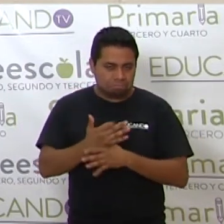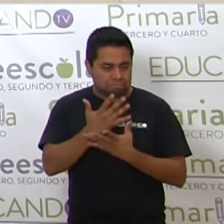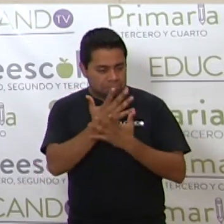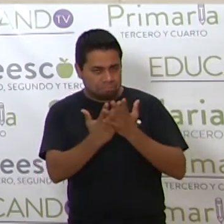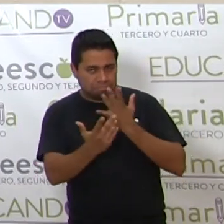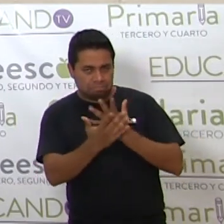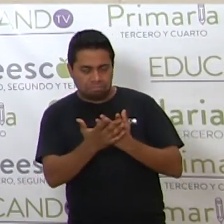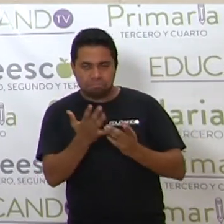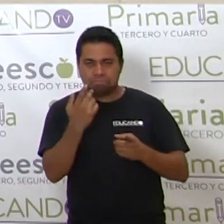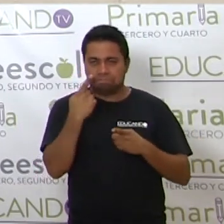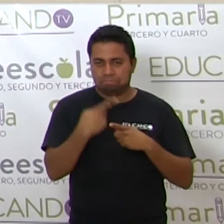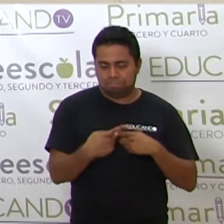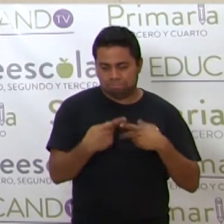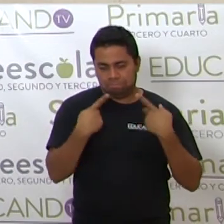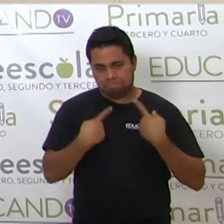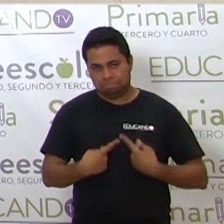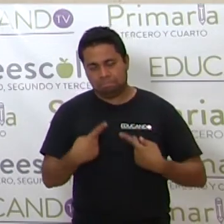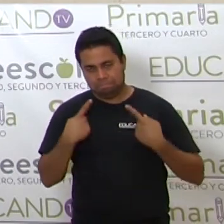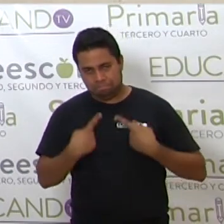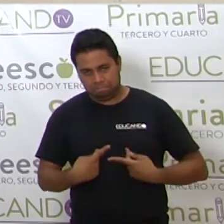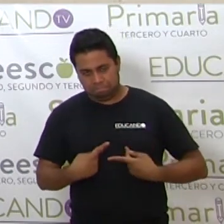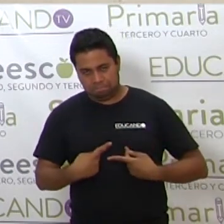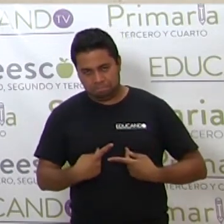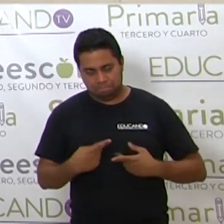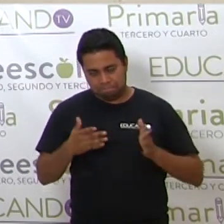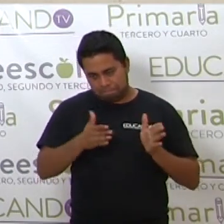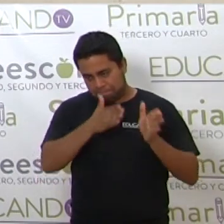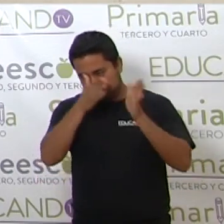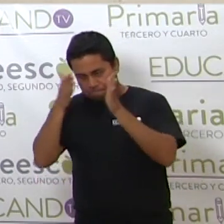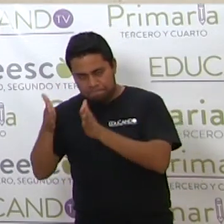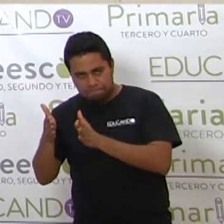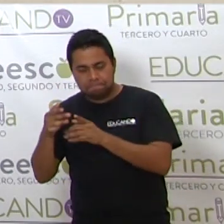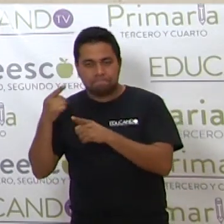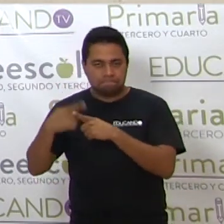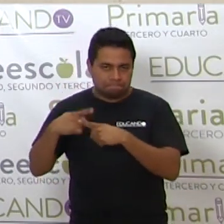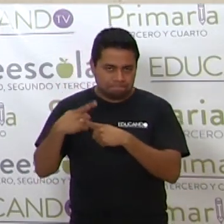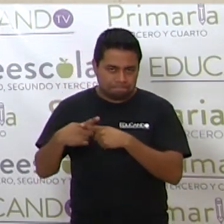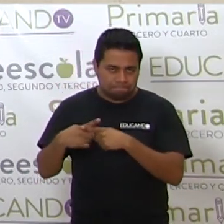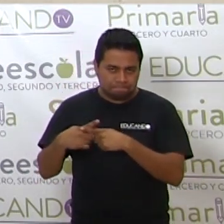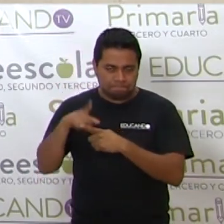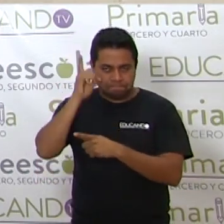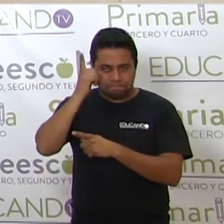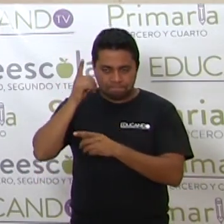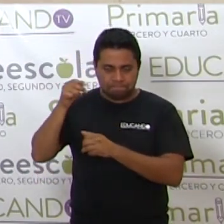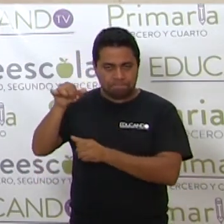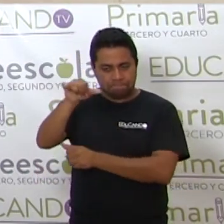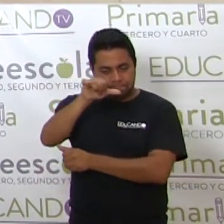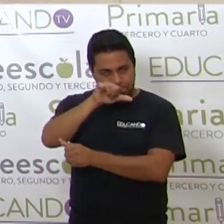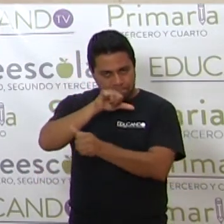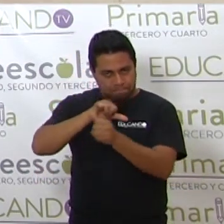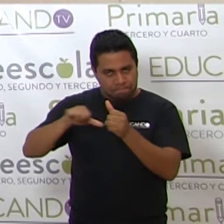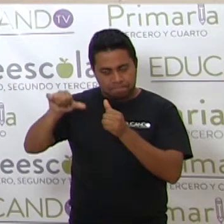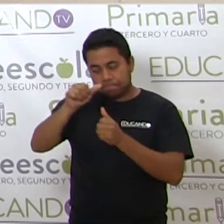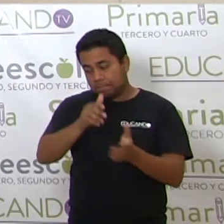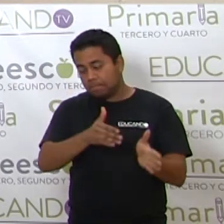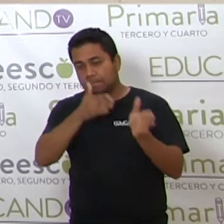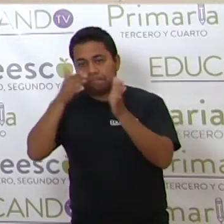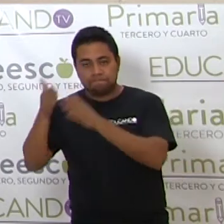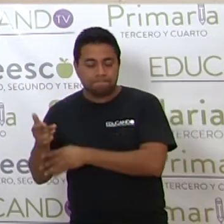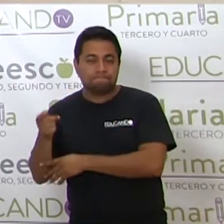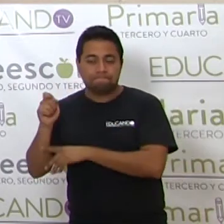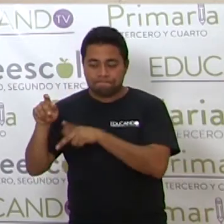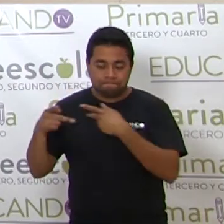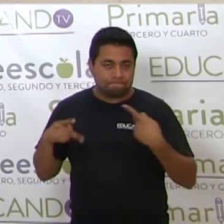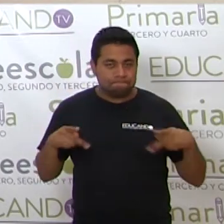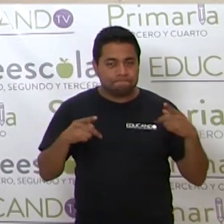una persona esta acción lo está haciendo el carrusel y esta otra acción que es